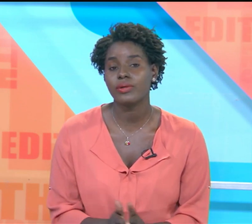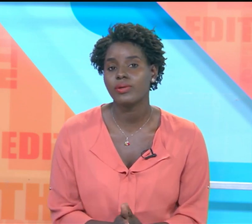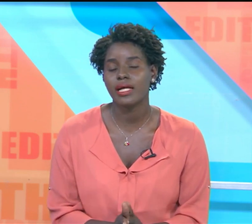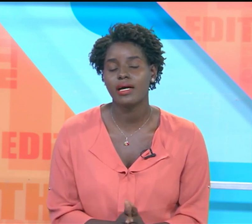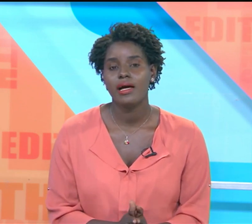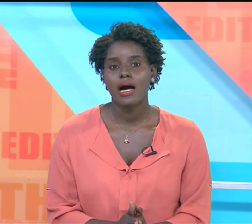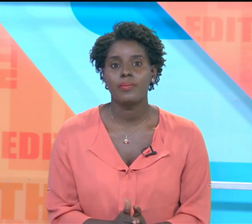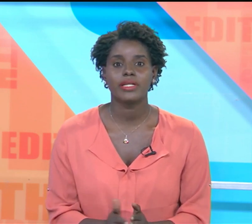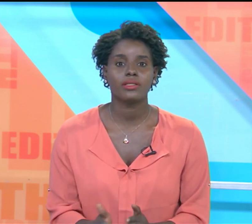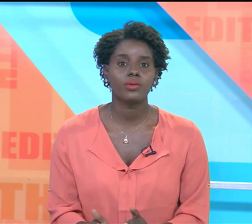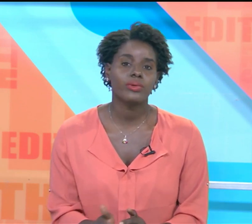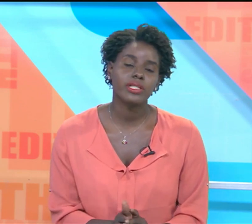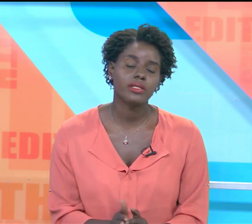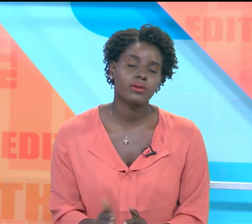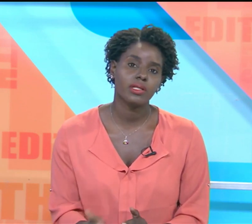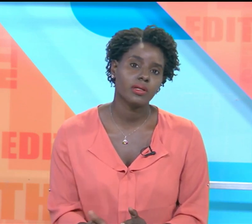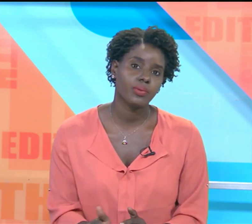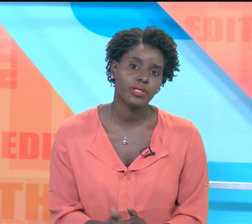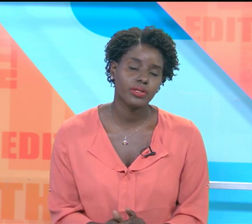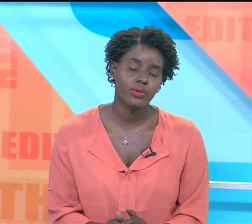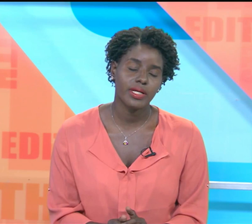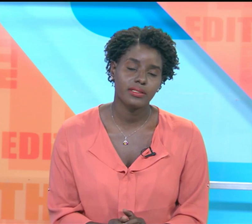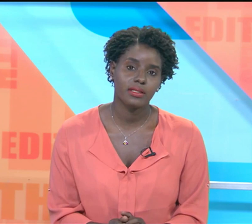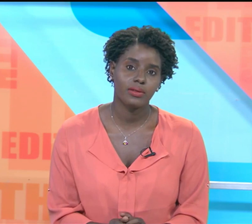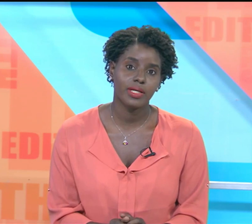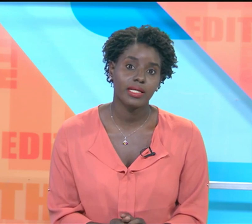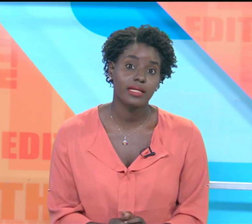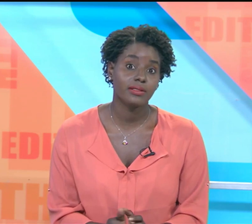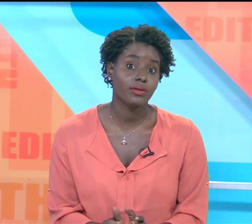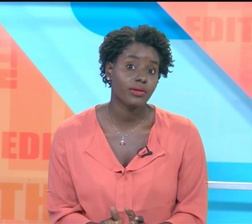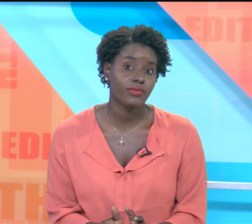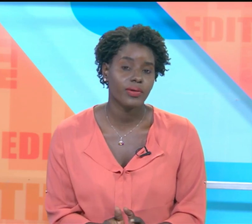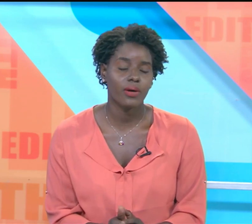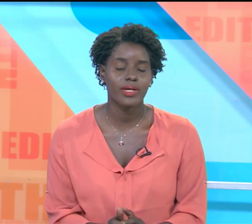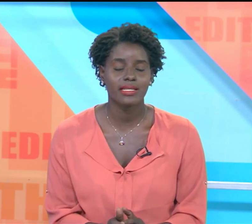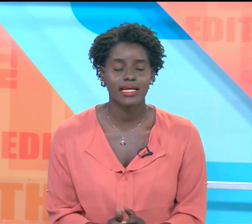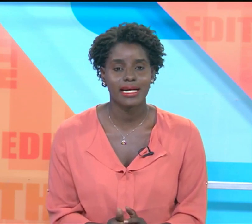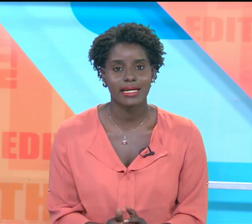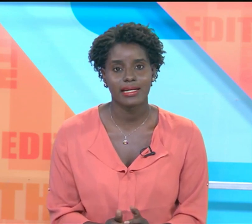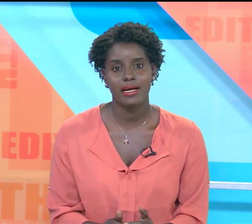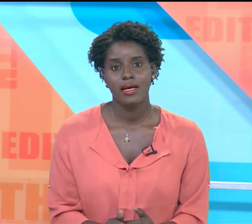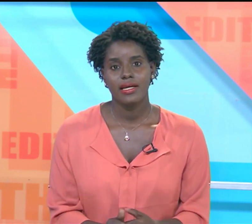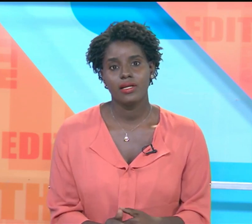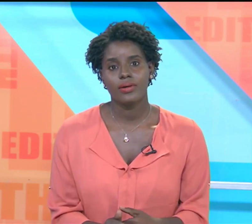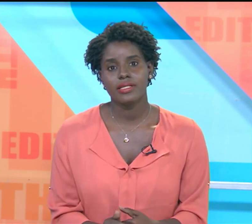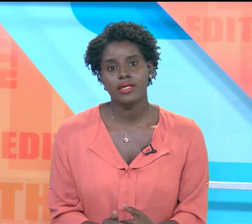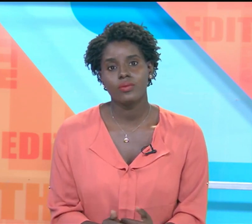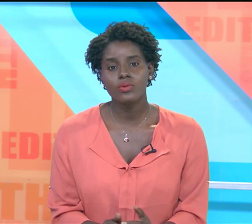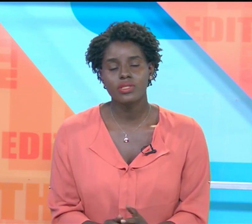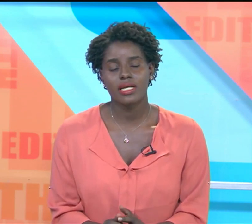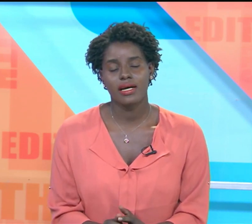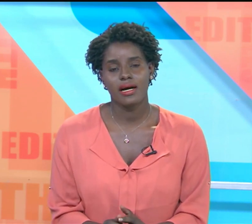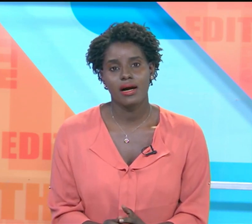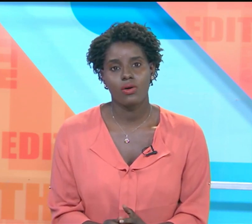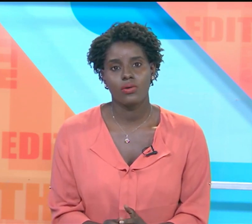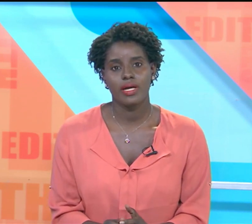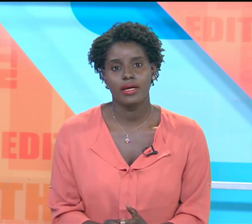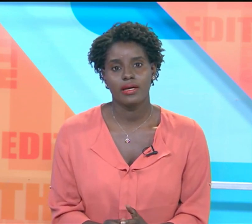estado vinculada a partido político, líder político en sentido general, sino que fue una jueza de carrera. Y lo que se